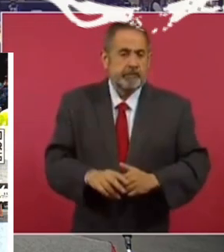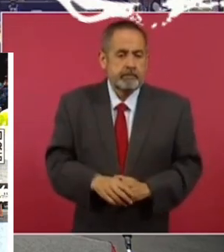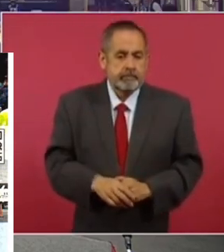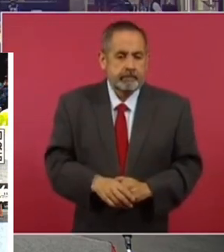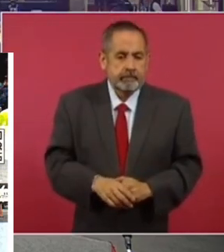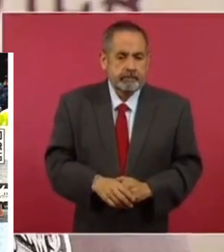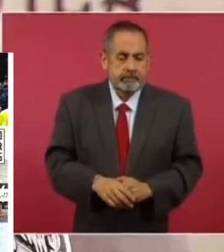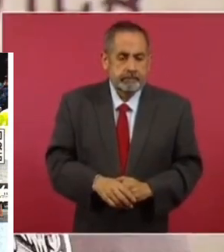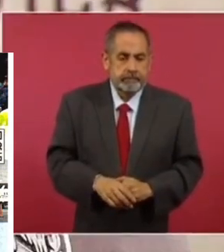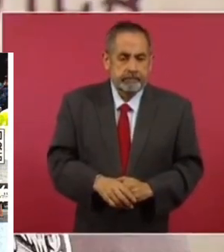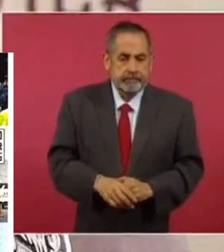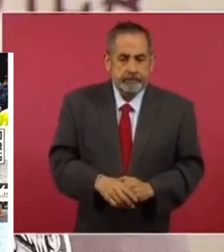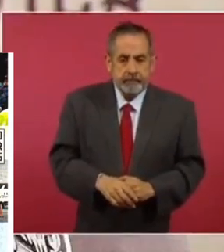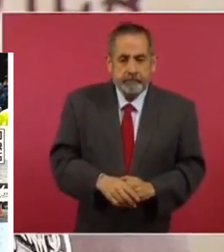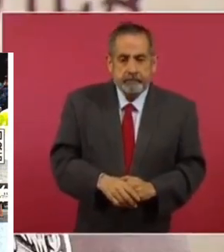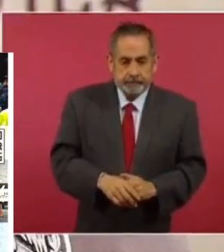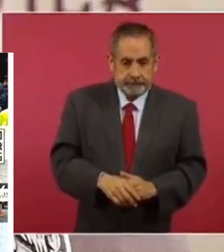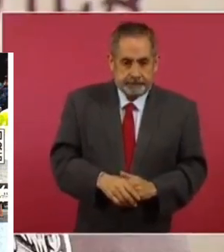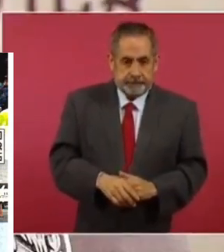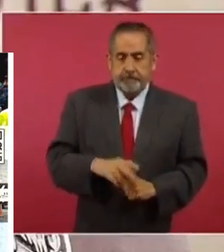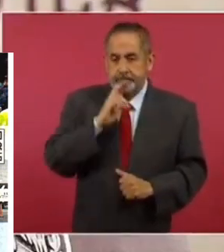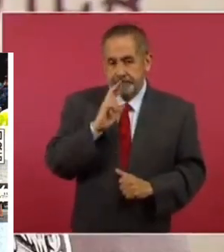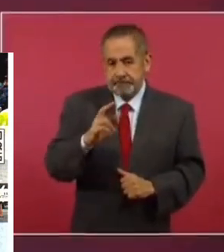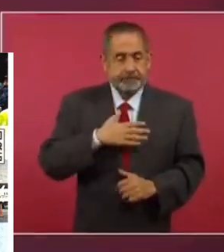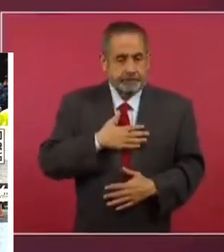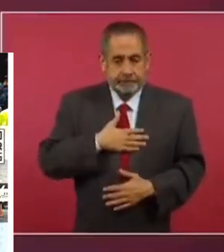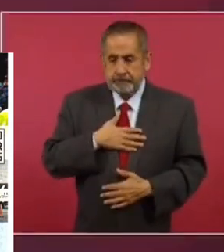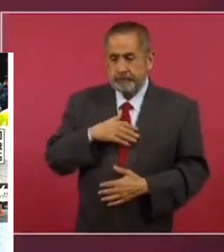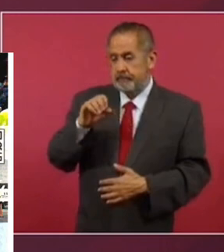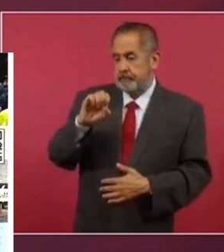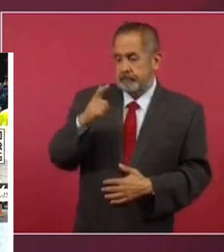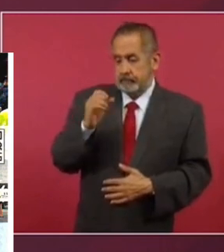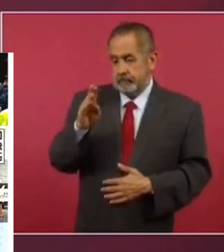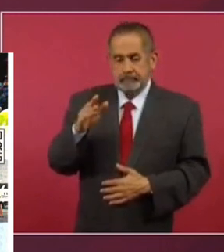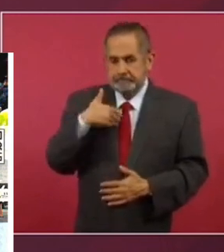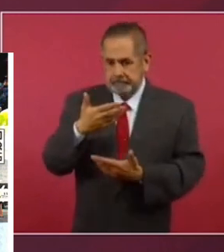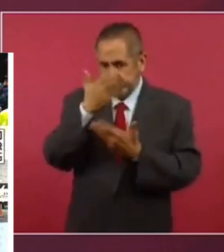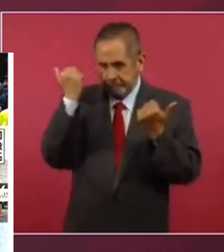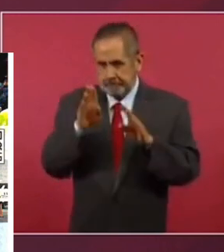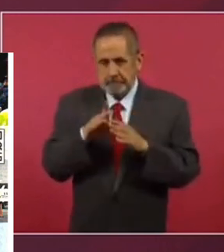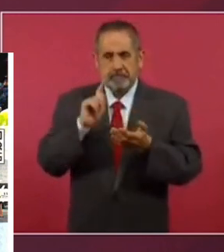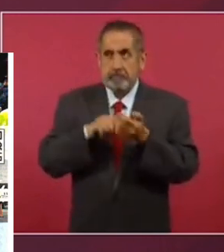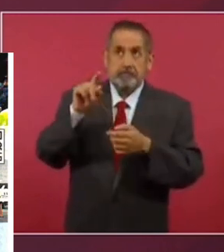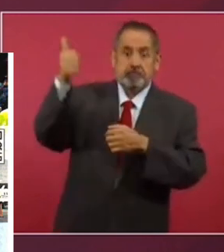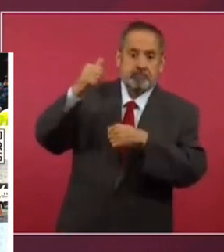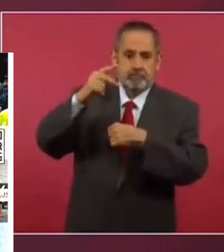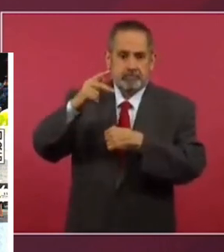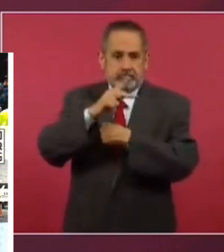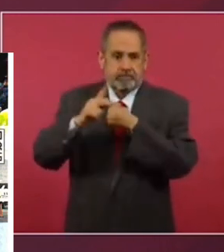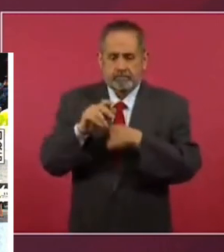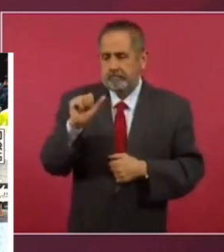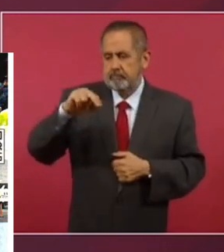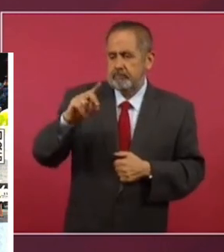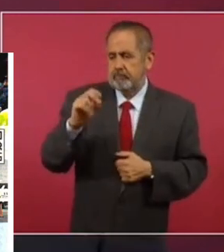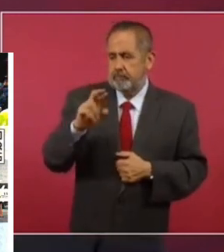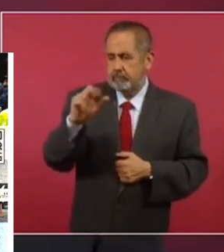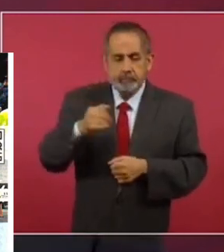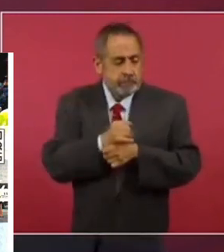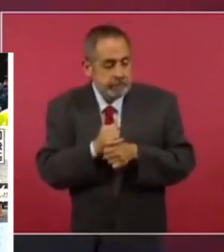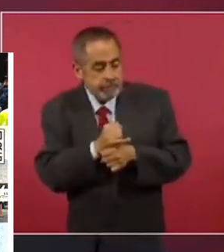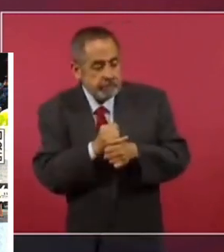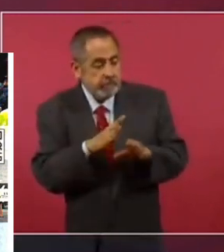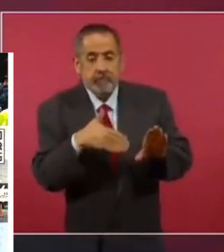Bueno, yo le diría que, al menos en la Secretaría de Gobernación, no tenemos conocimiento de alguna investigación del gobierno de Andorra en contra del